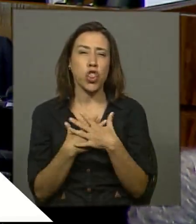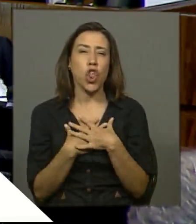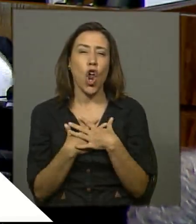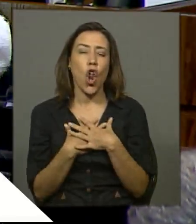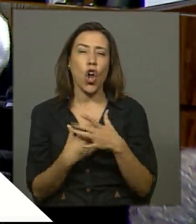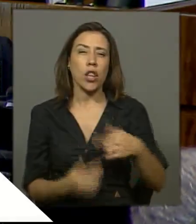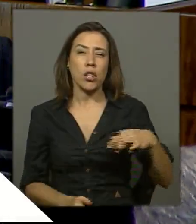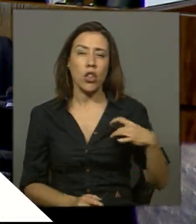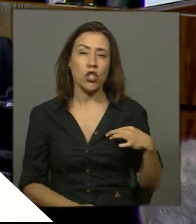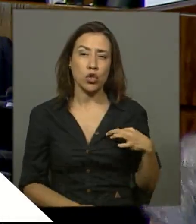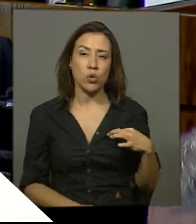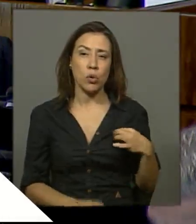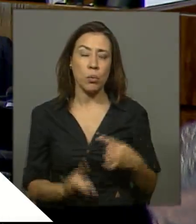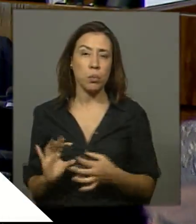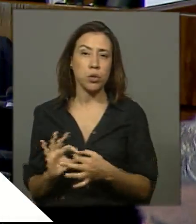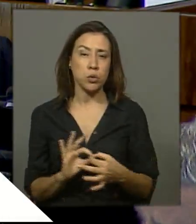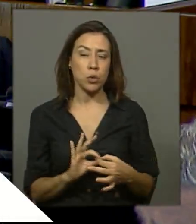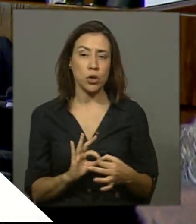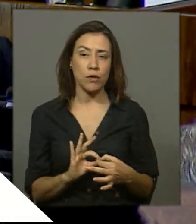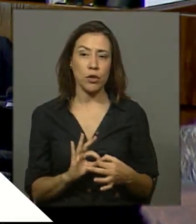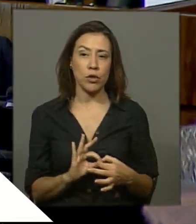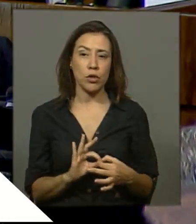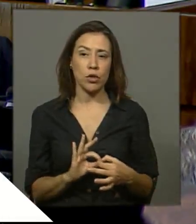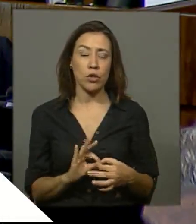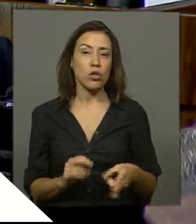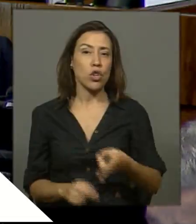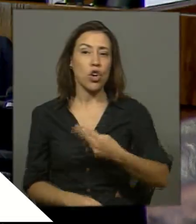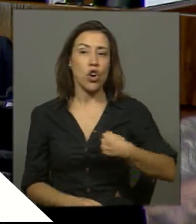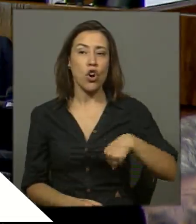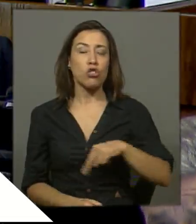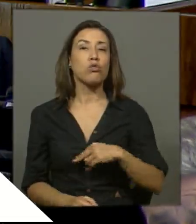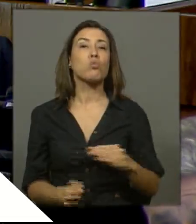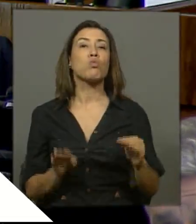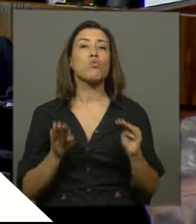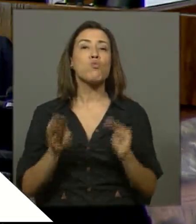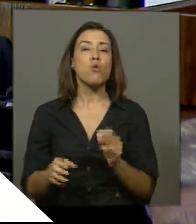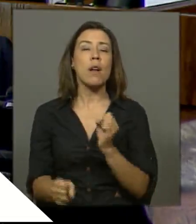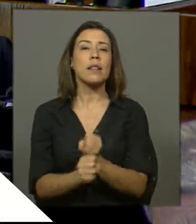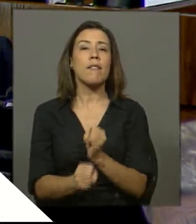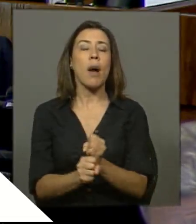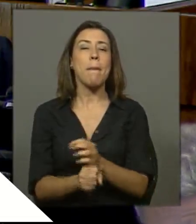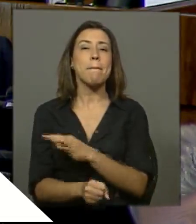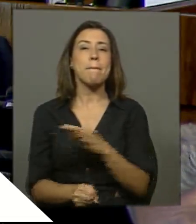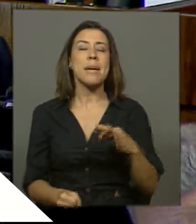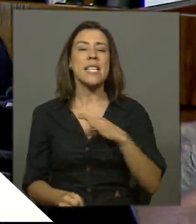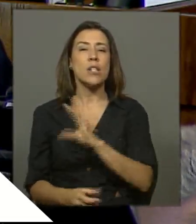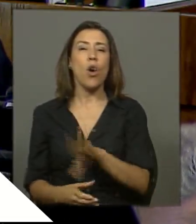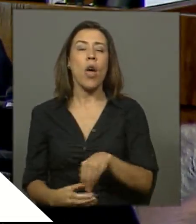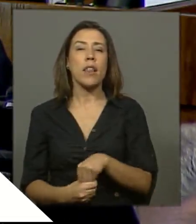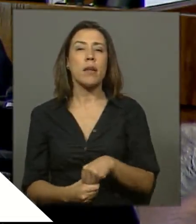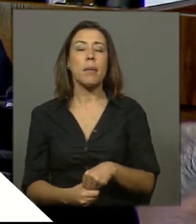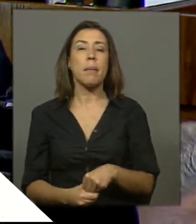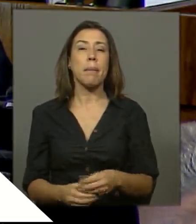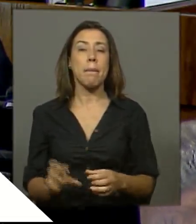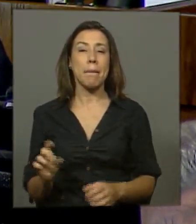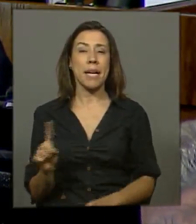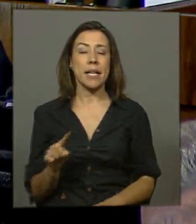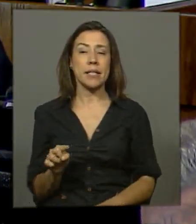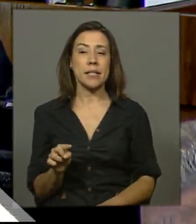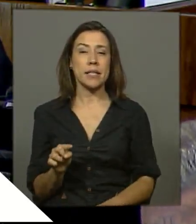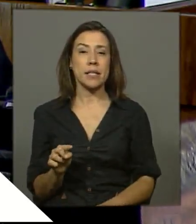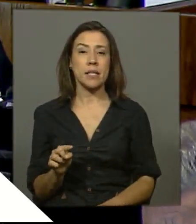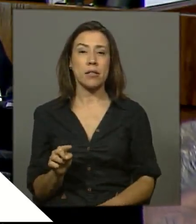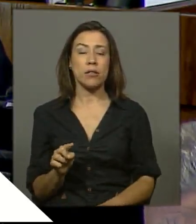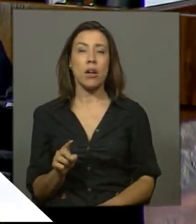la ciudadanía por eso presidente nosotros respaldamos la gestión del ministro del interior y el partido socialista